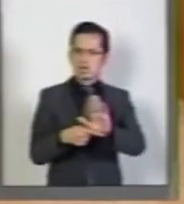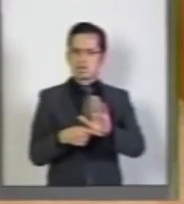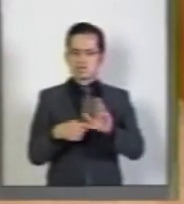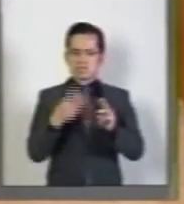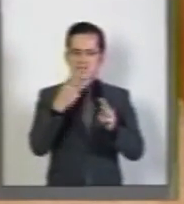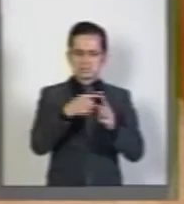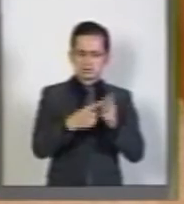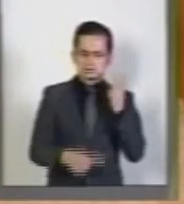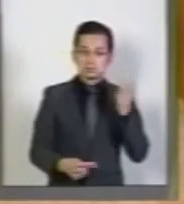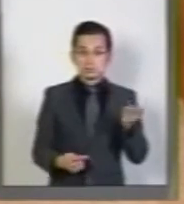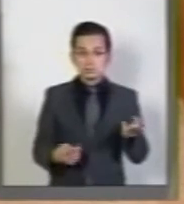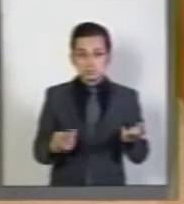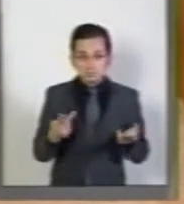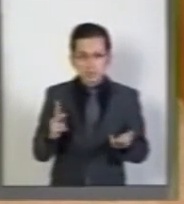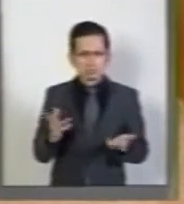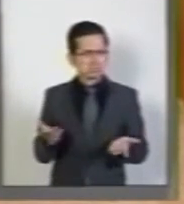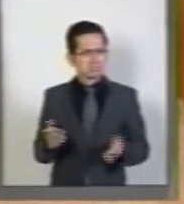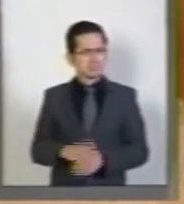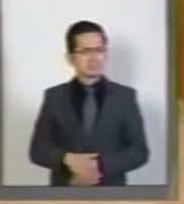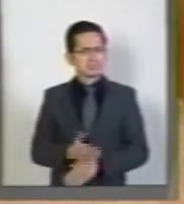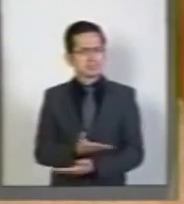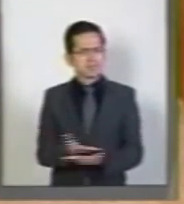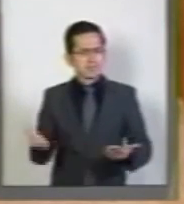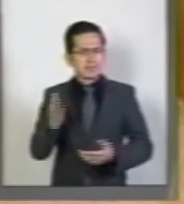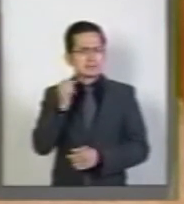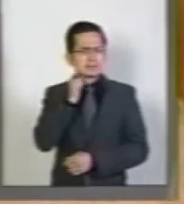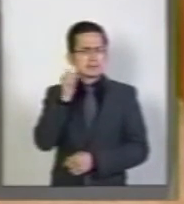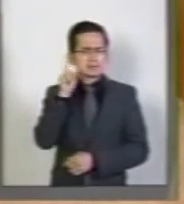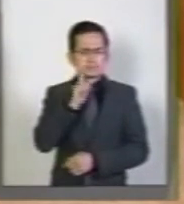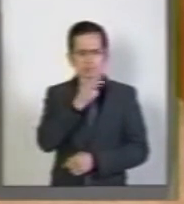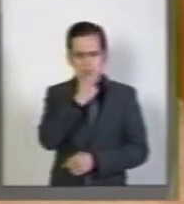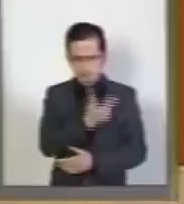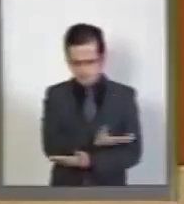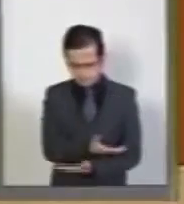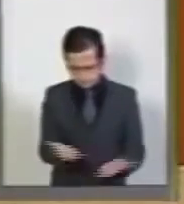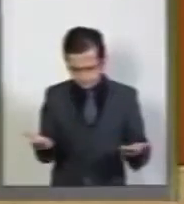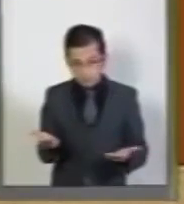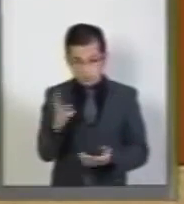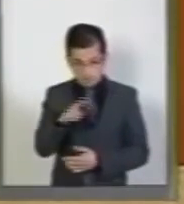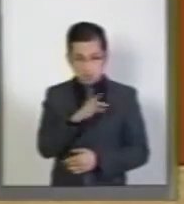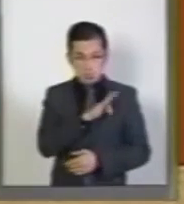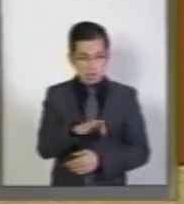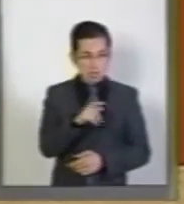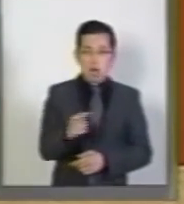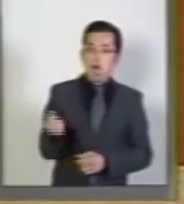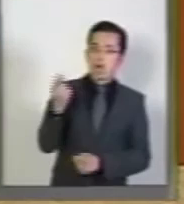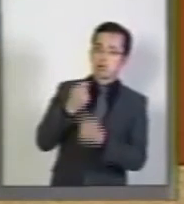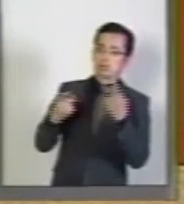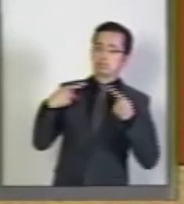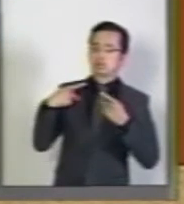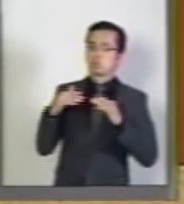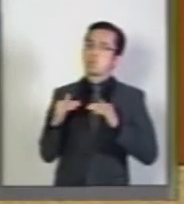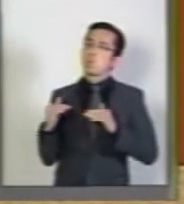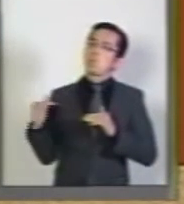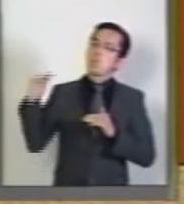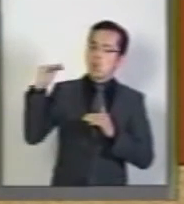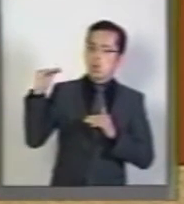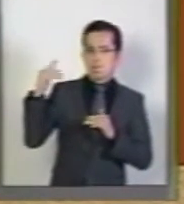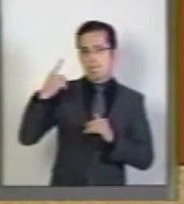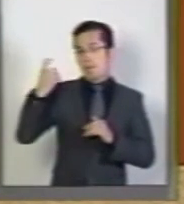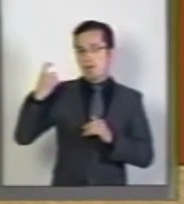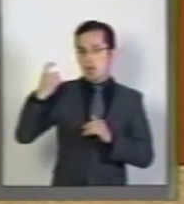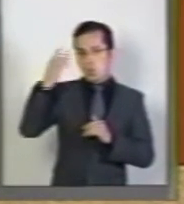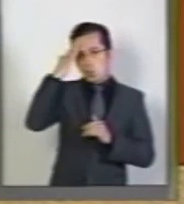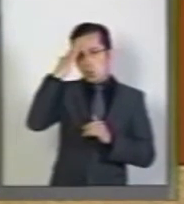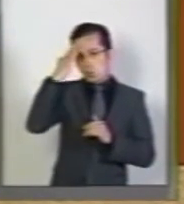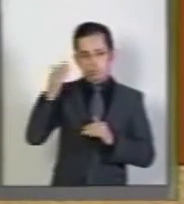senadores, no puede haber ciudadanos de primera y de segunda, ni acciones de privilegio y discriminación. No es